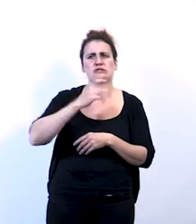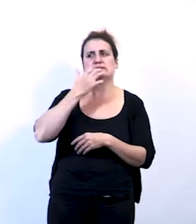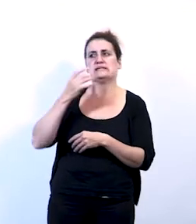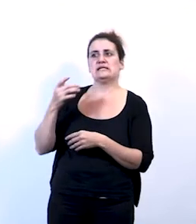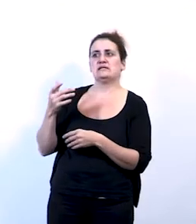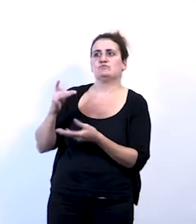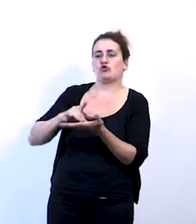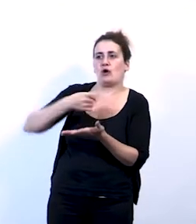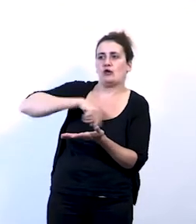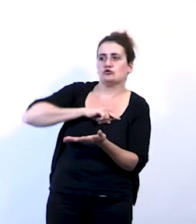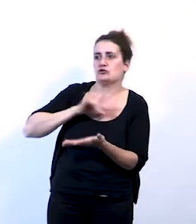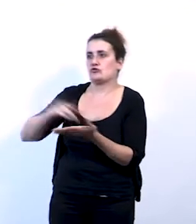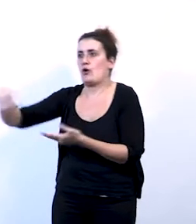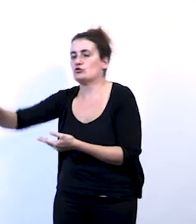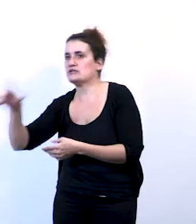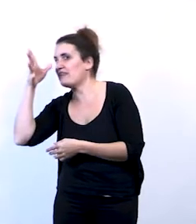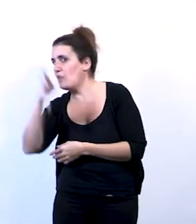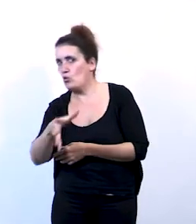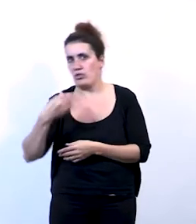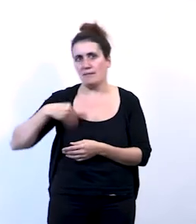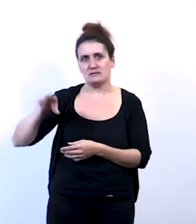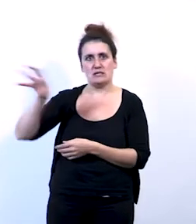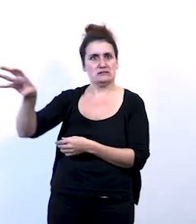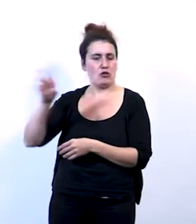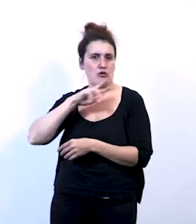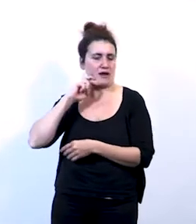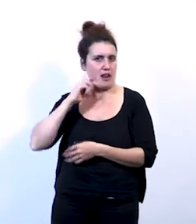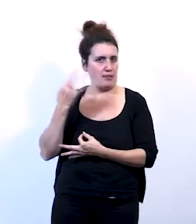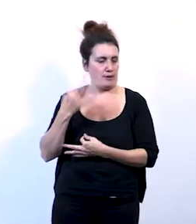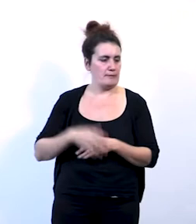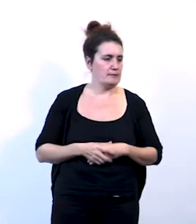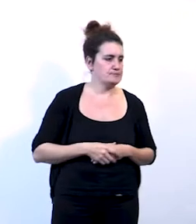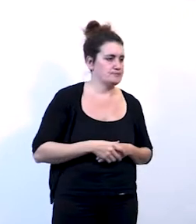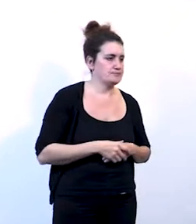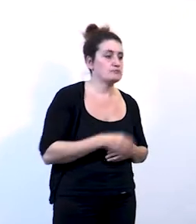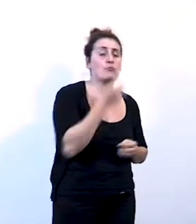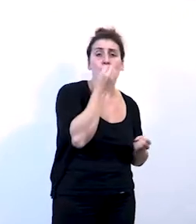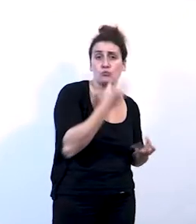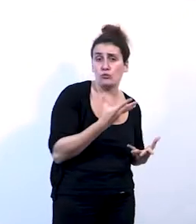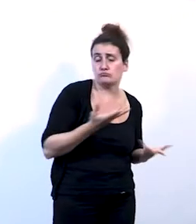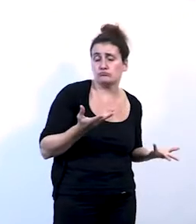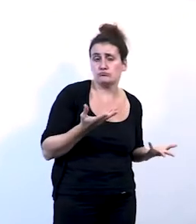nosotras o a vosotras esa denuncia de lo que supone el Estado de Israel. Bueno, la denuncia